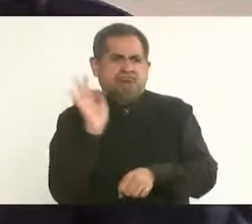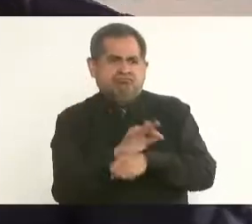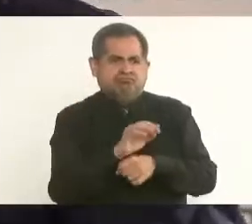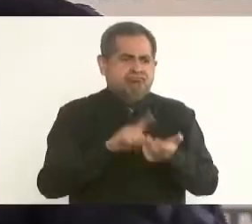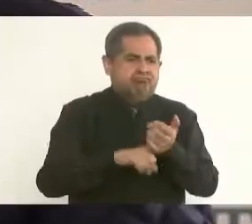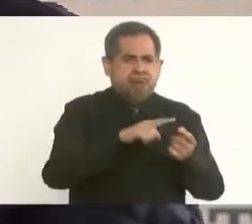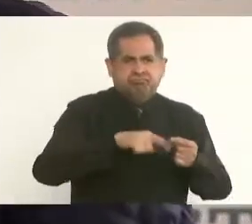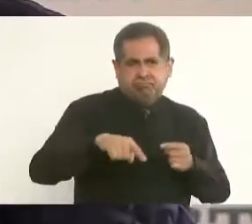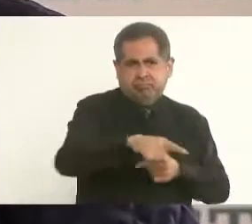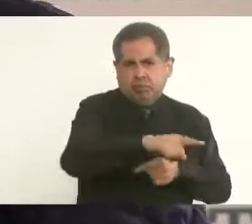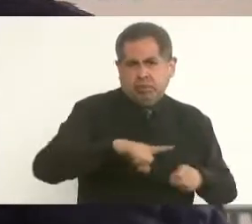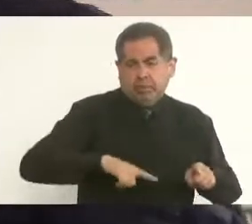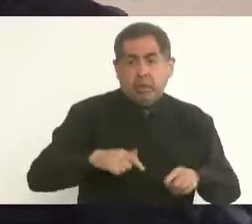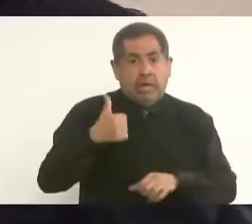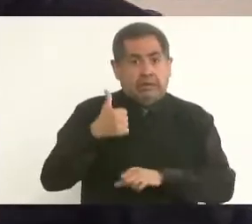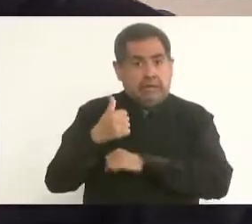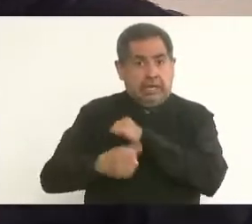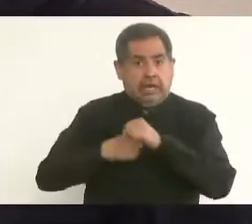gobierno, en 6 años,